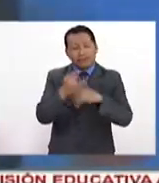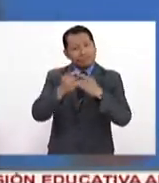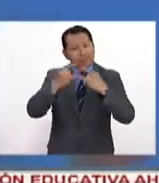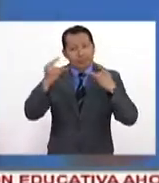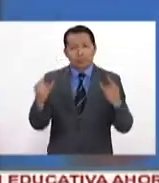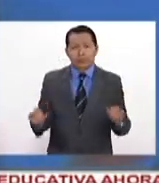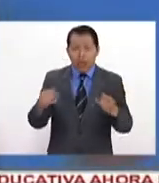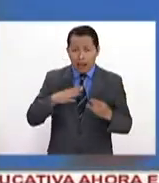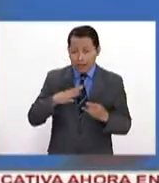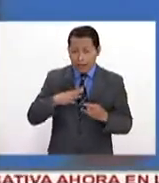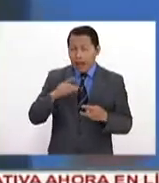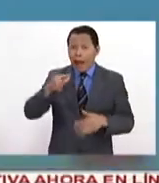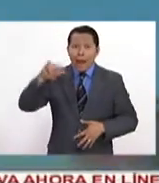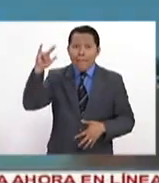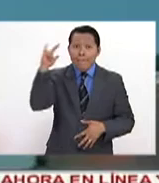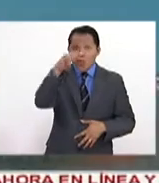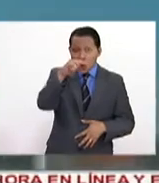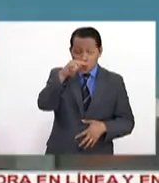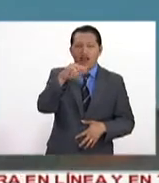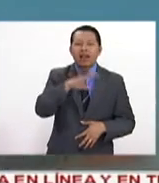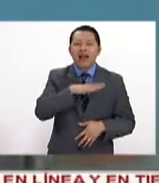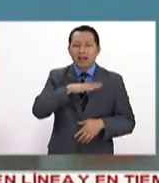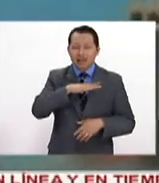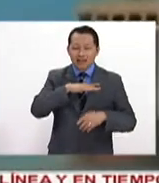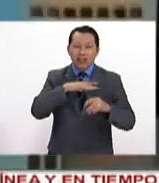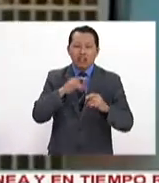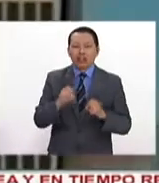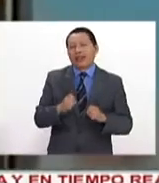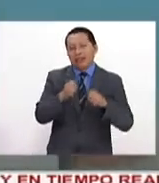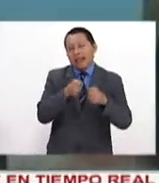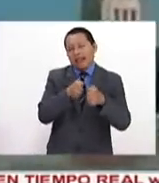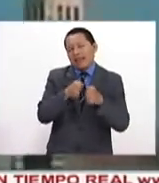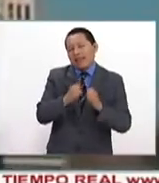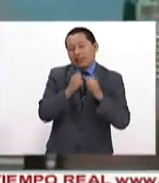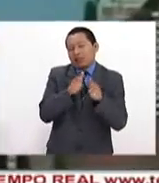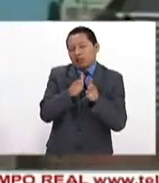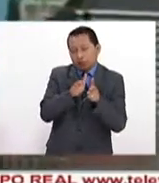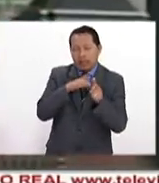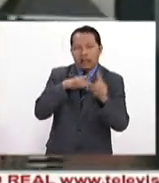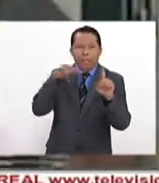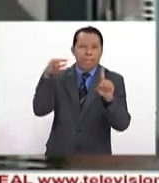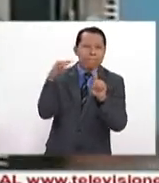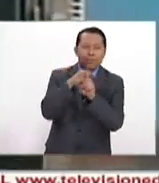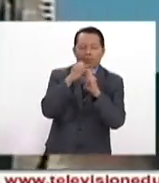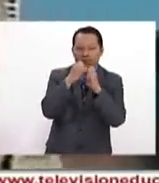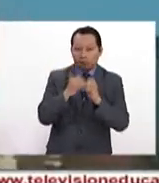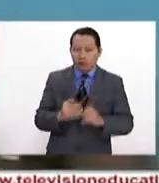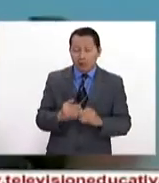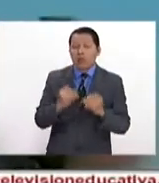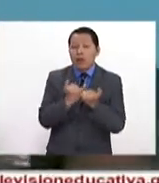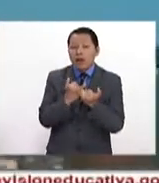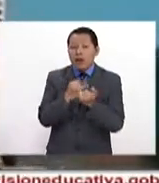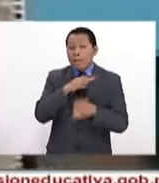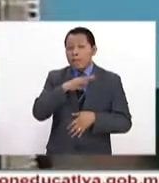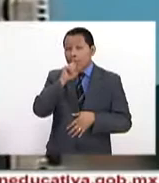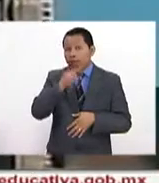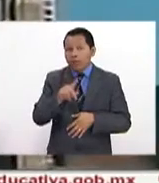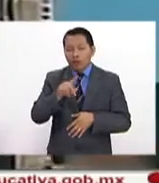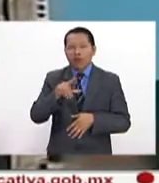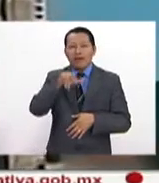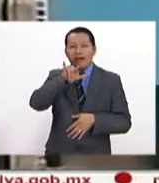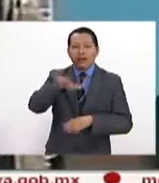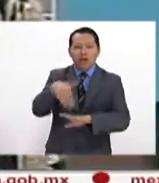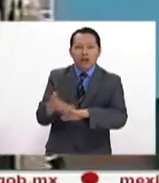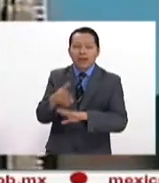El ataque con aviones comerciales que provocó la caída de las Torres Gemelas. Además, una aeronave que se estrelló contra el Pentágono. De acuerdo